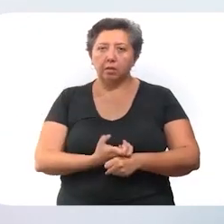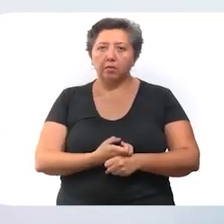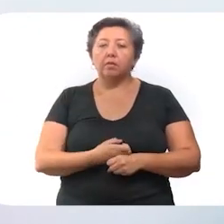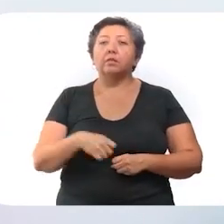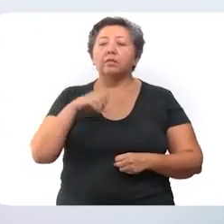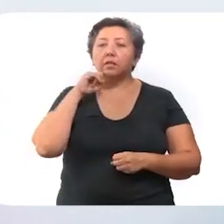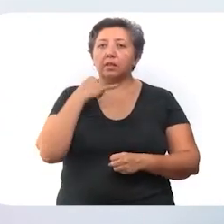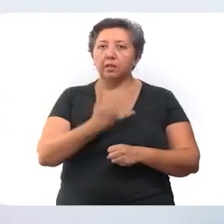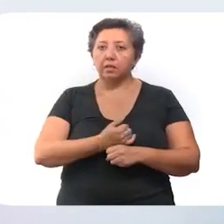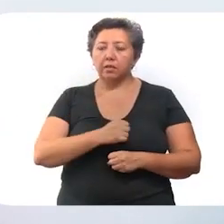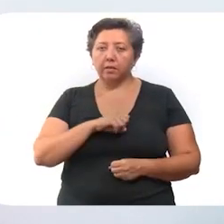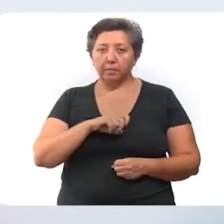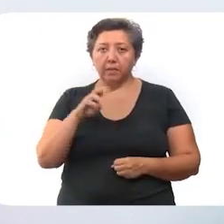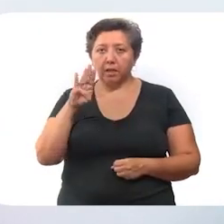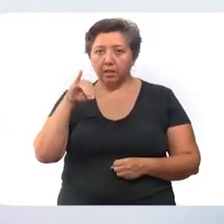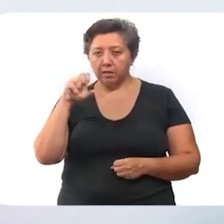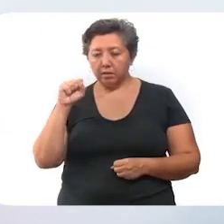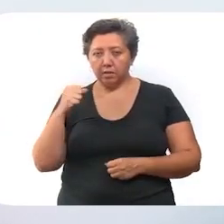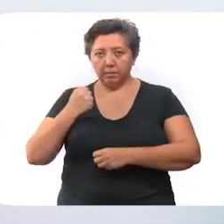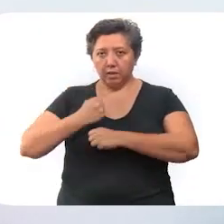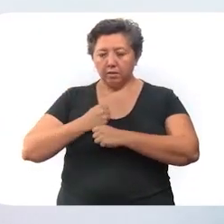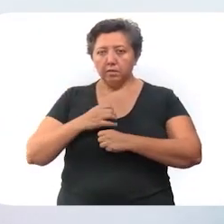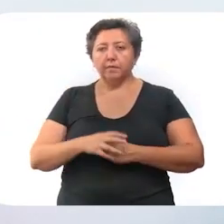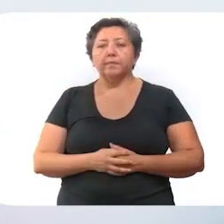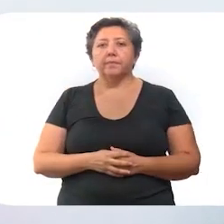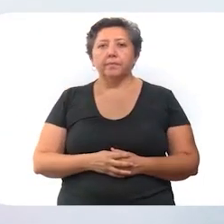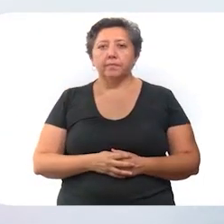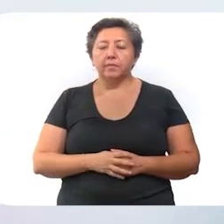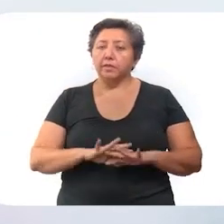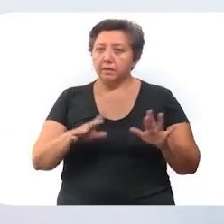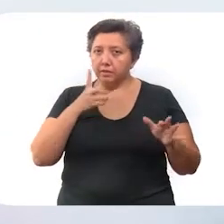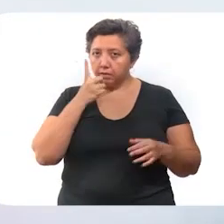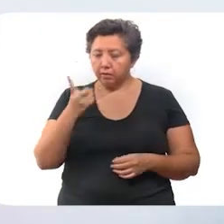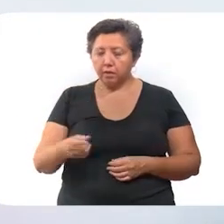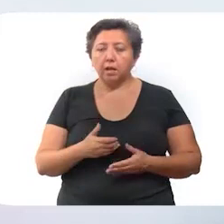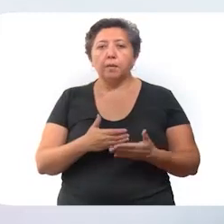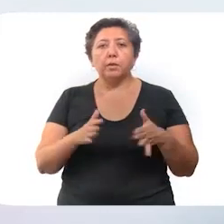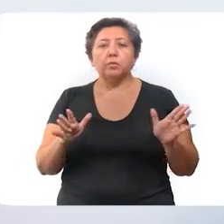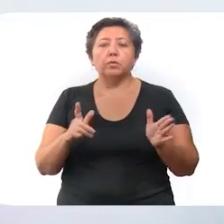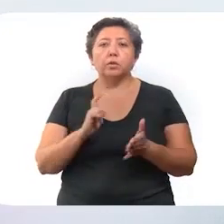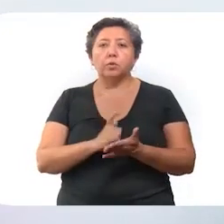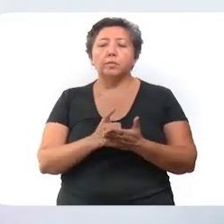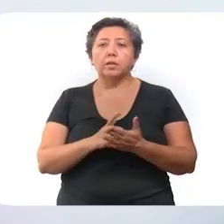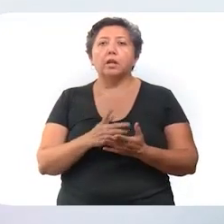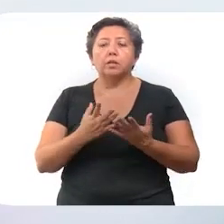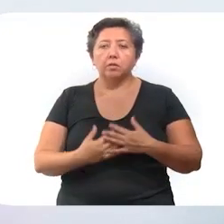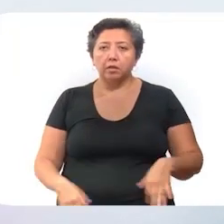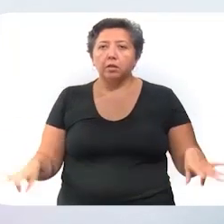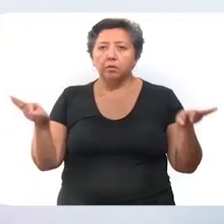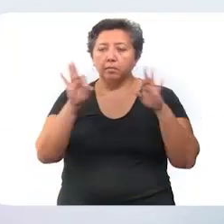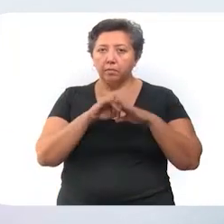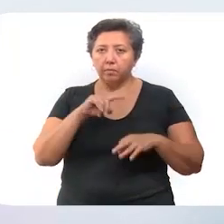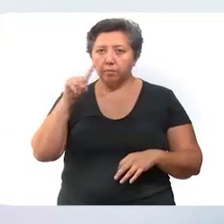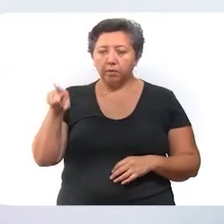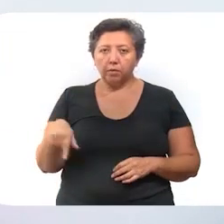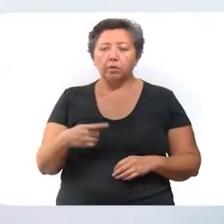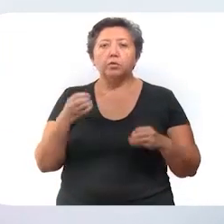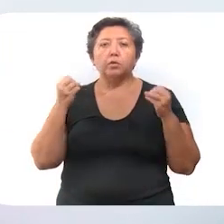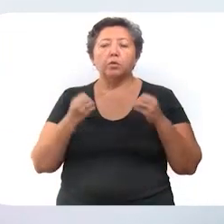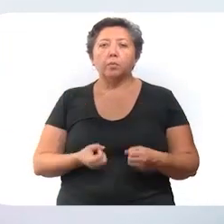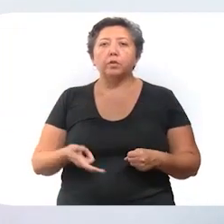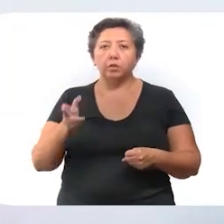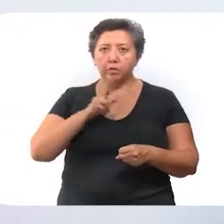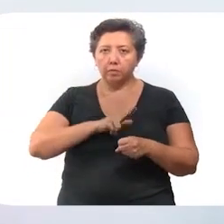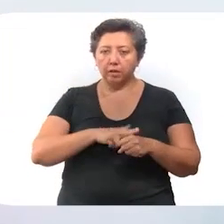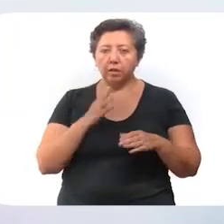del Estado, la Secretaría del Bienestar y las Fuerzas Armadas. Como se ha señalado, en la reapertura económica los datos más importantes